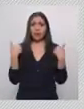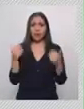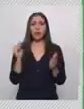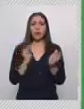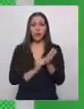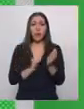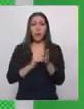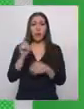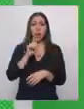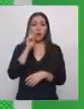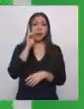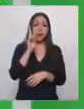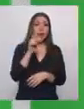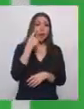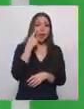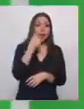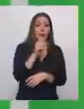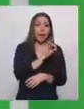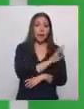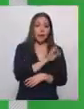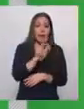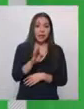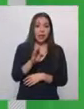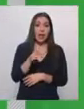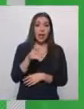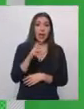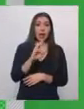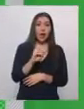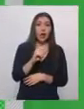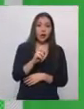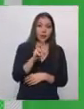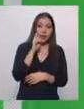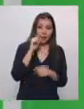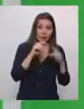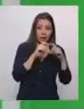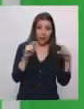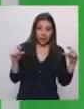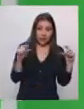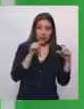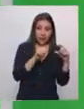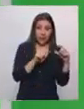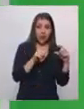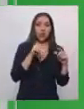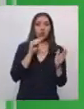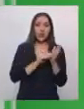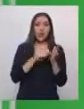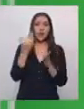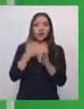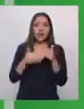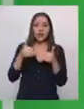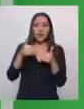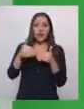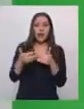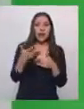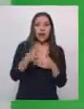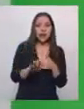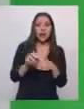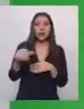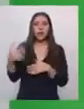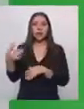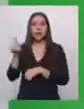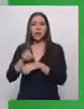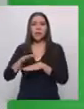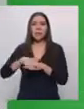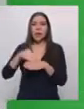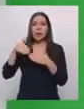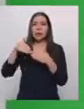días más adicionales para hacer el pago de esos gastos que hicimos. Que por y cierto, hay que utilizarlo a nuestro favor. Perdón que te interrumpa y